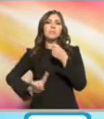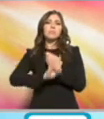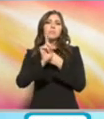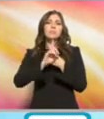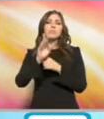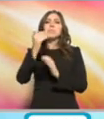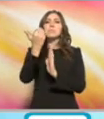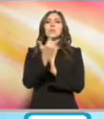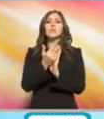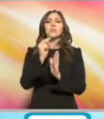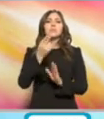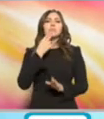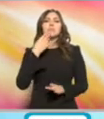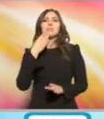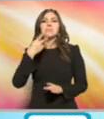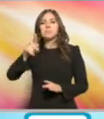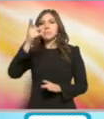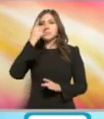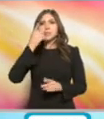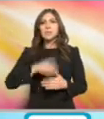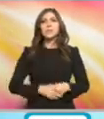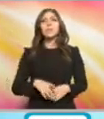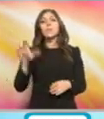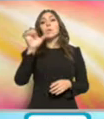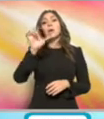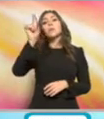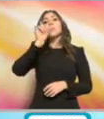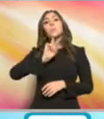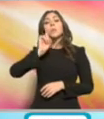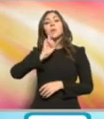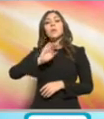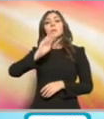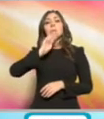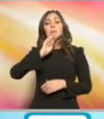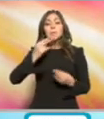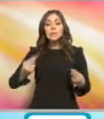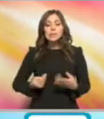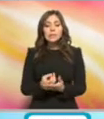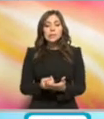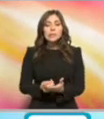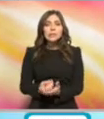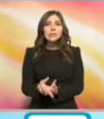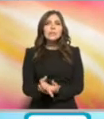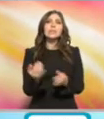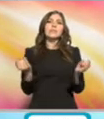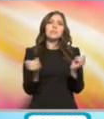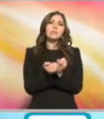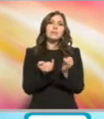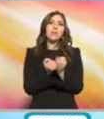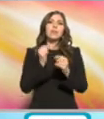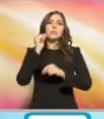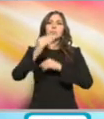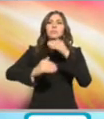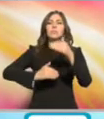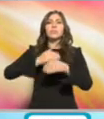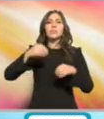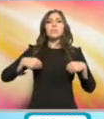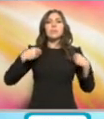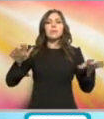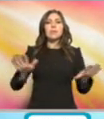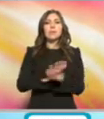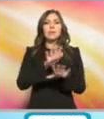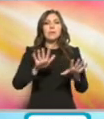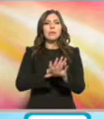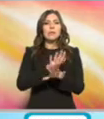Cuando eréctil, las por mujeres ejemplo. son mamás, ¿qué pasa? Pues también cuando las mujeres son mamás, por eso decimos que la vida va cambiando y la sexualidad puede modificarse,